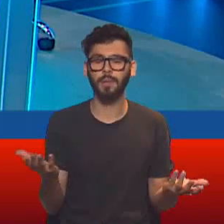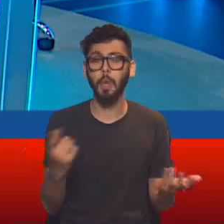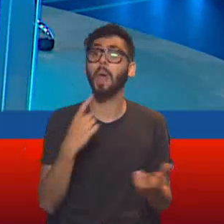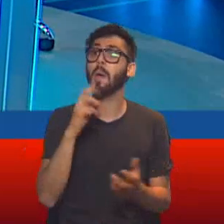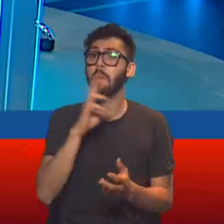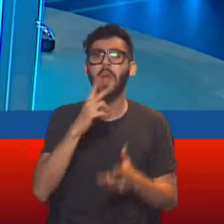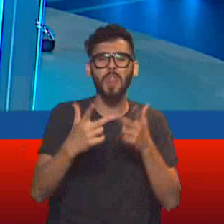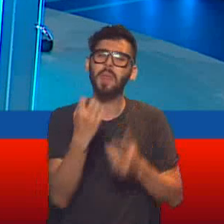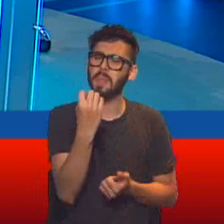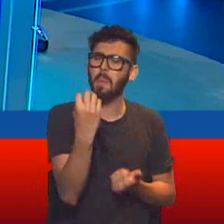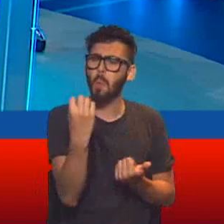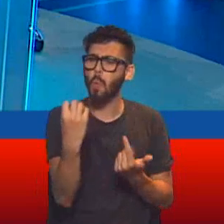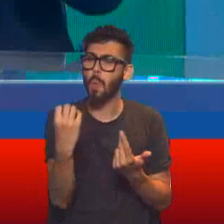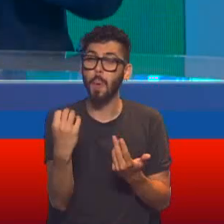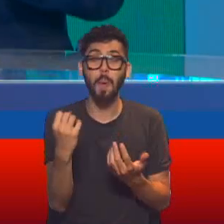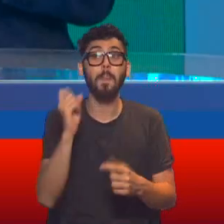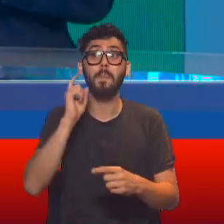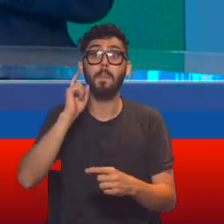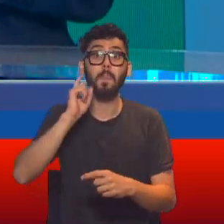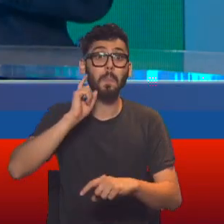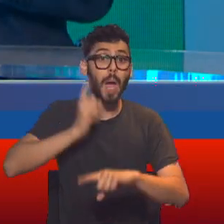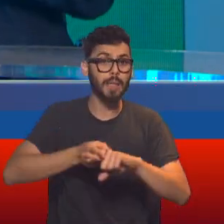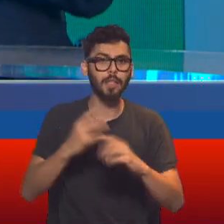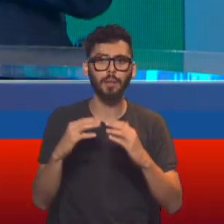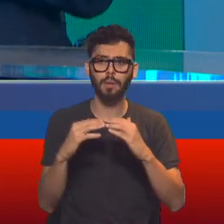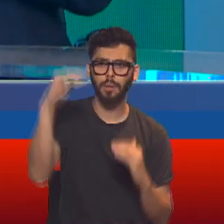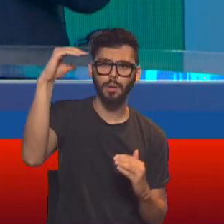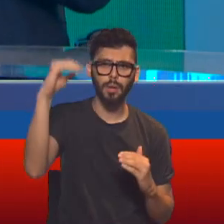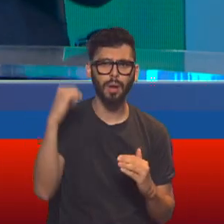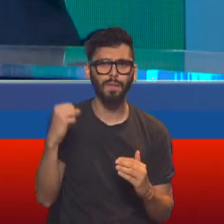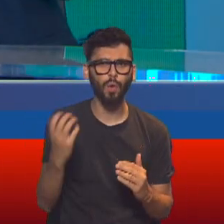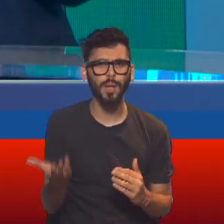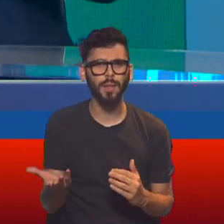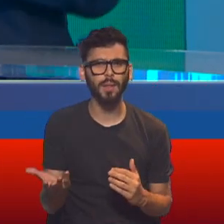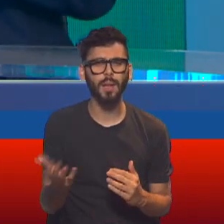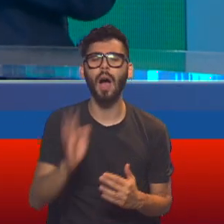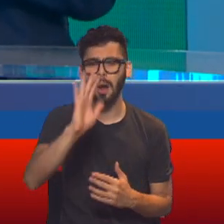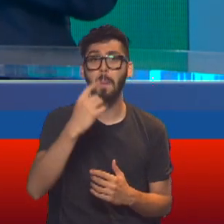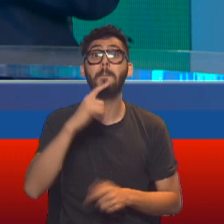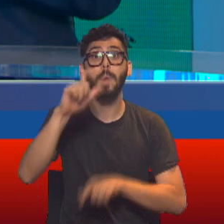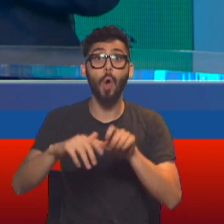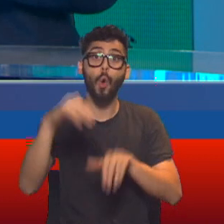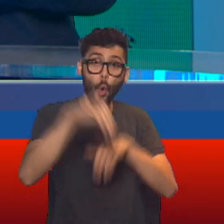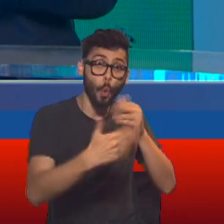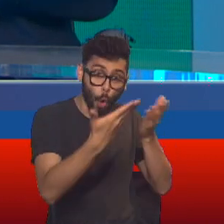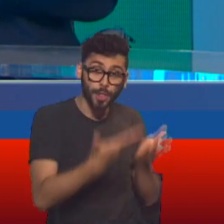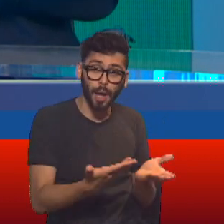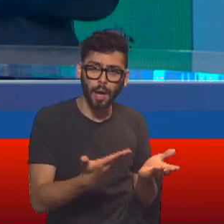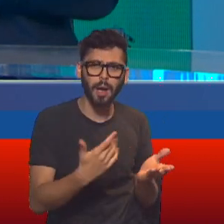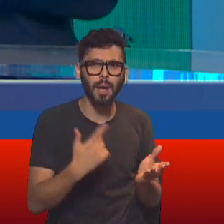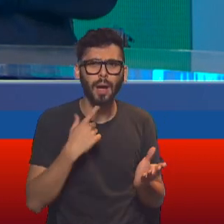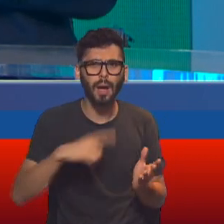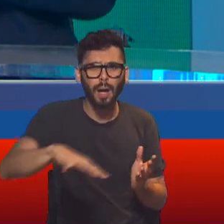dicho, también es seguir trabajando en la desigualdad. Yo digo, los que votaron este proyecto, quieren a la